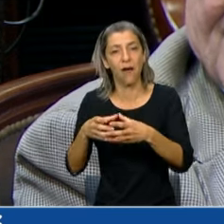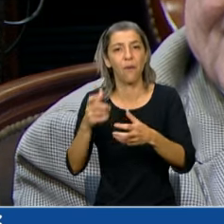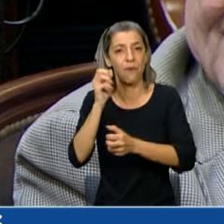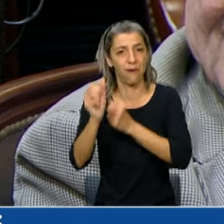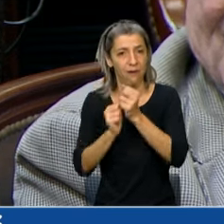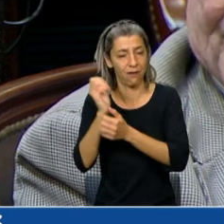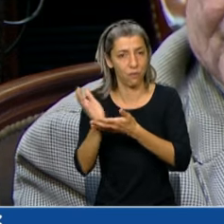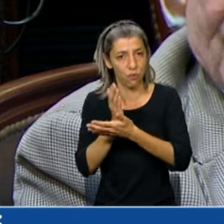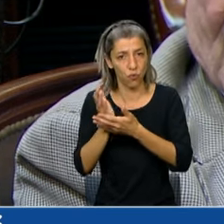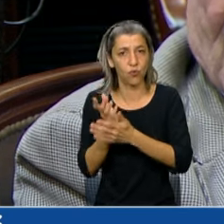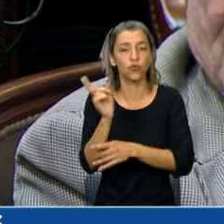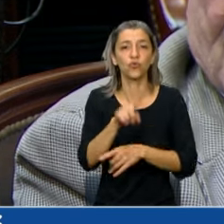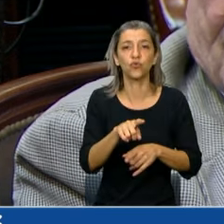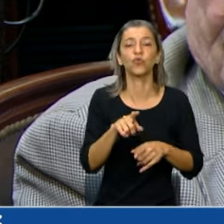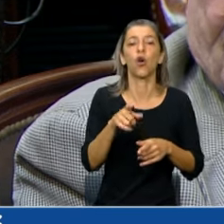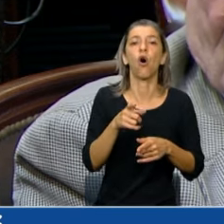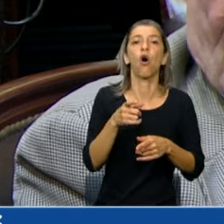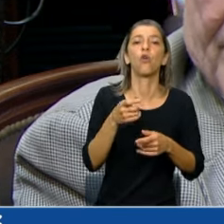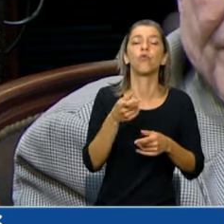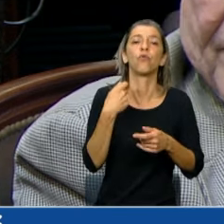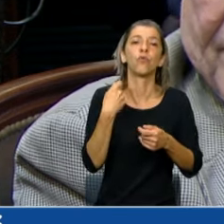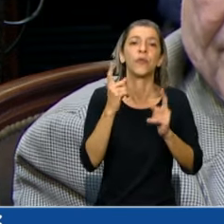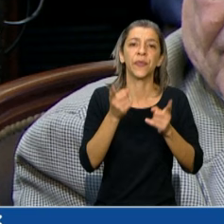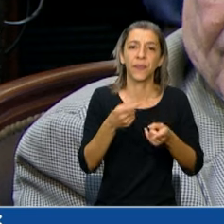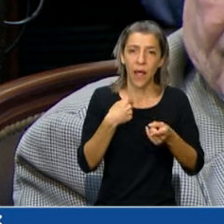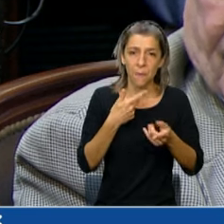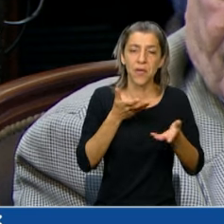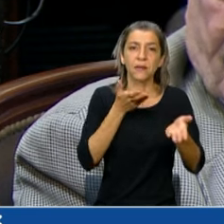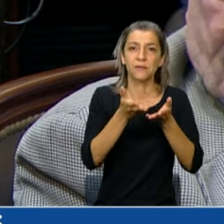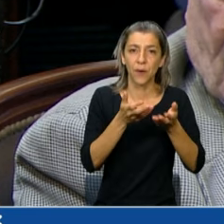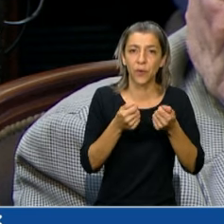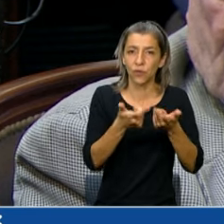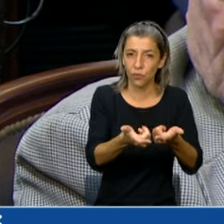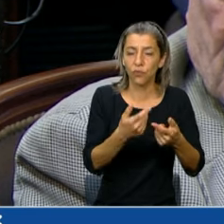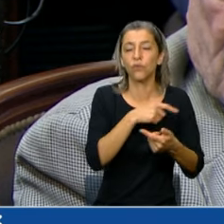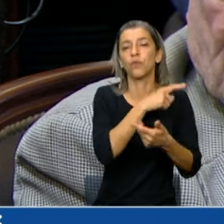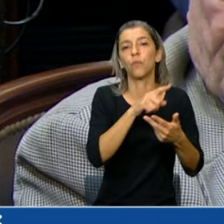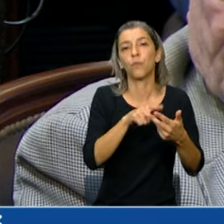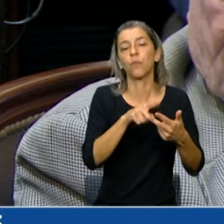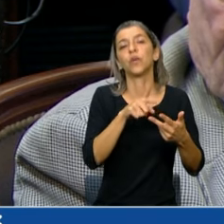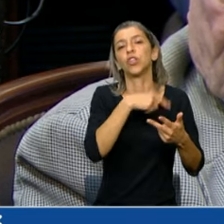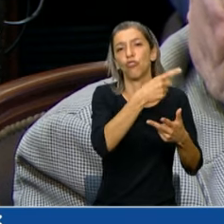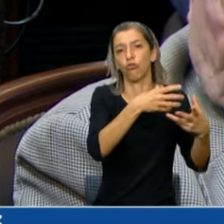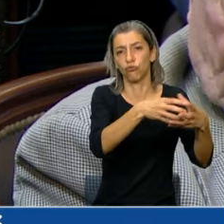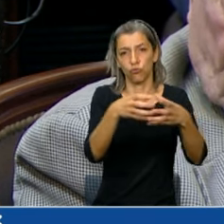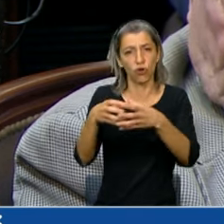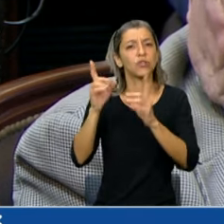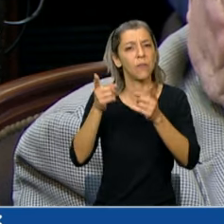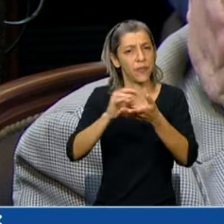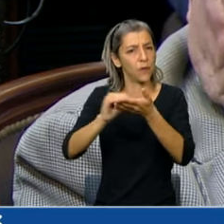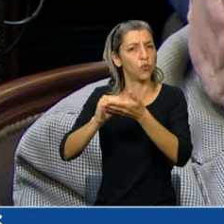algún caso tomando conceptos que nos han brindado diputados de otros bloques